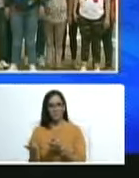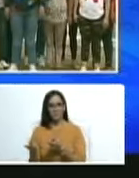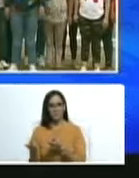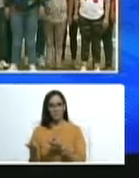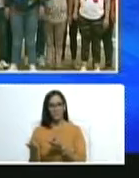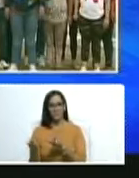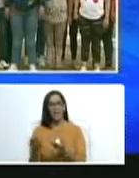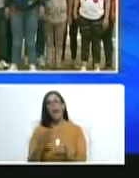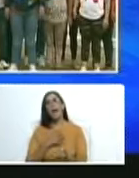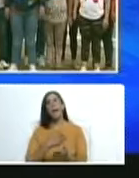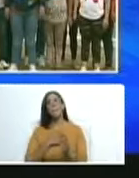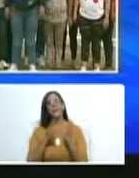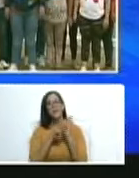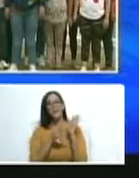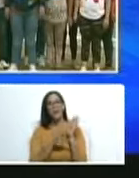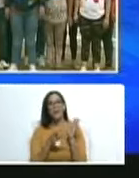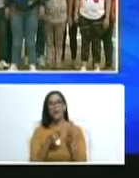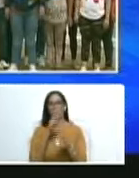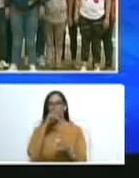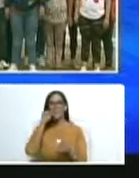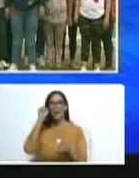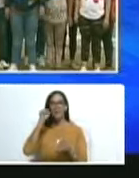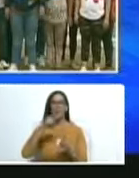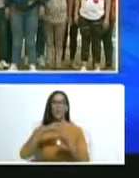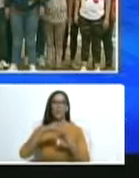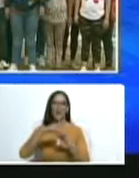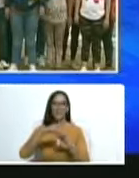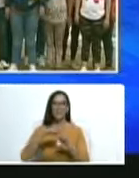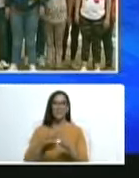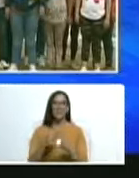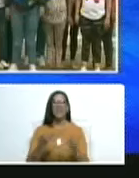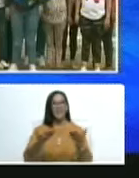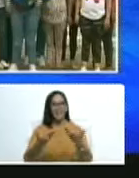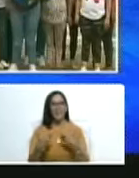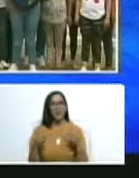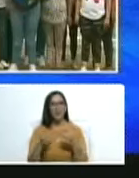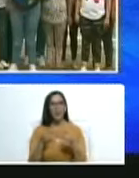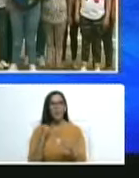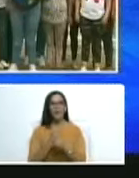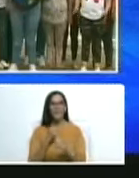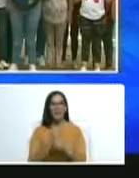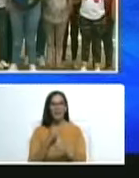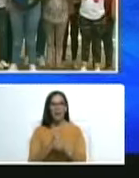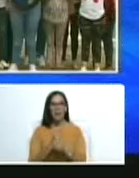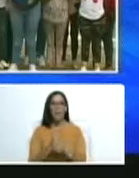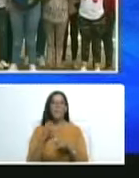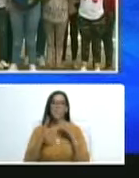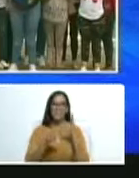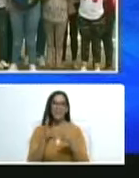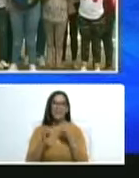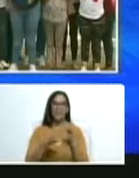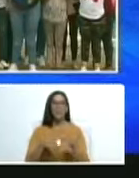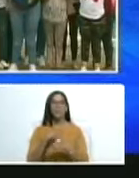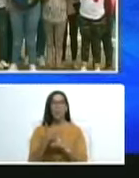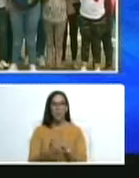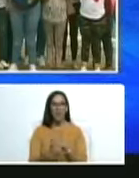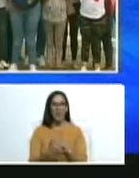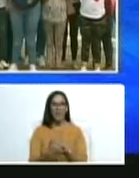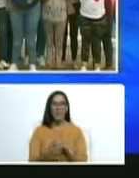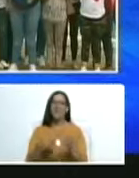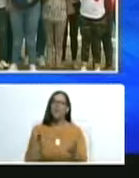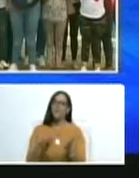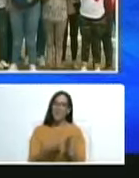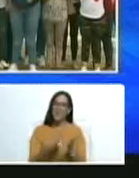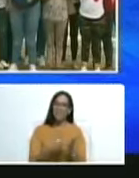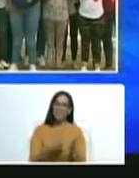a mi programa con Maduro Más y te traes tu equipo de trabajo para que hablemos de los planes,